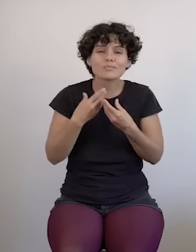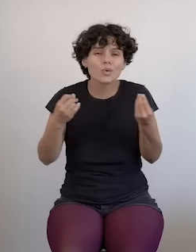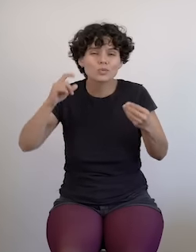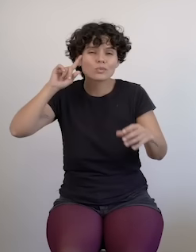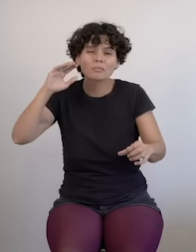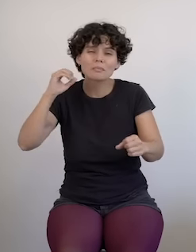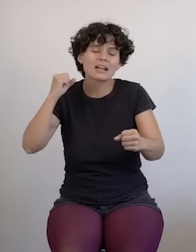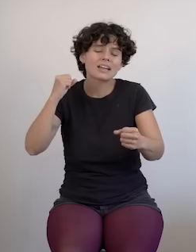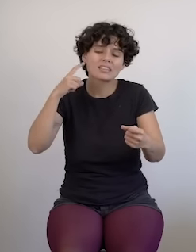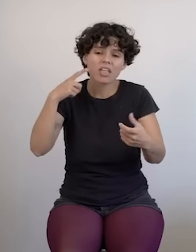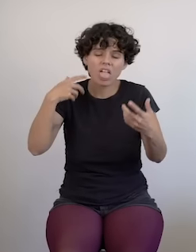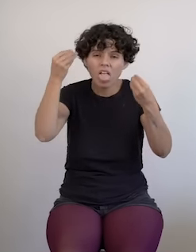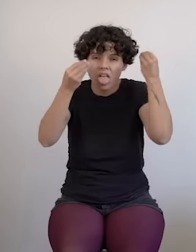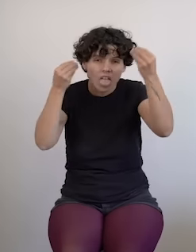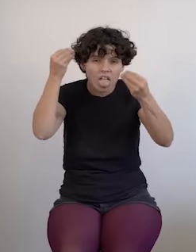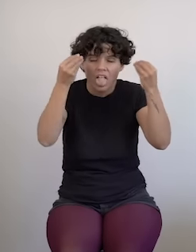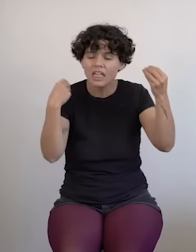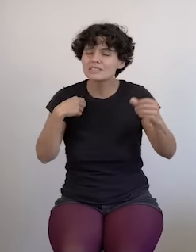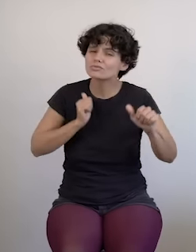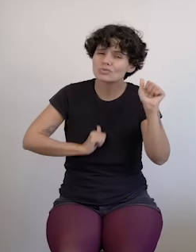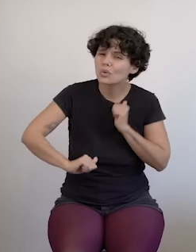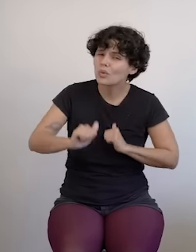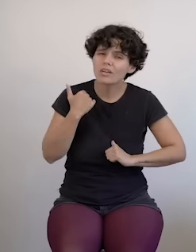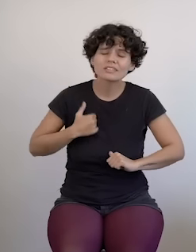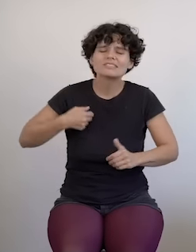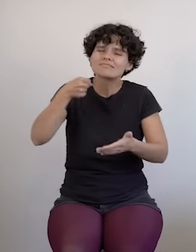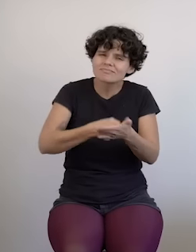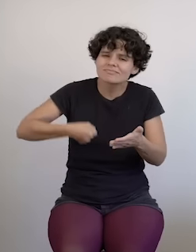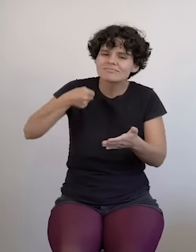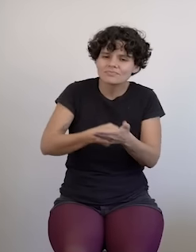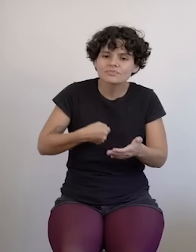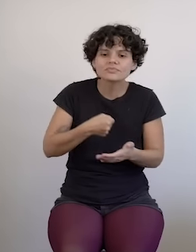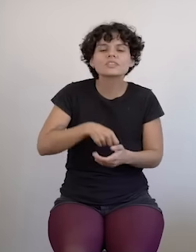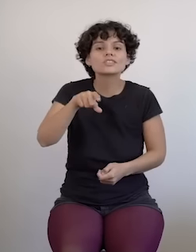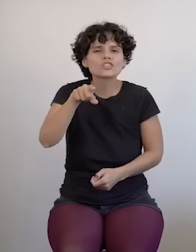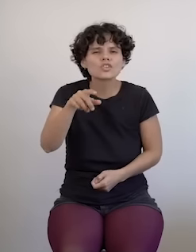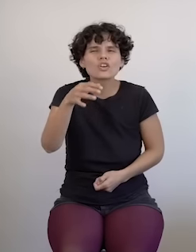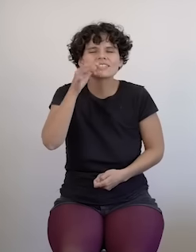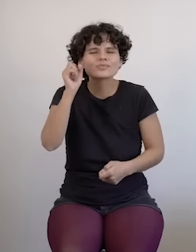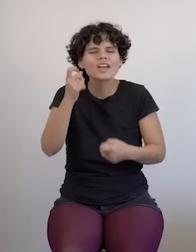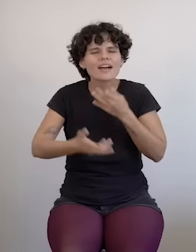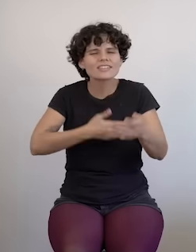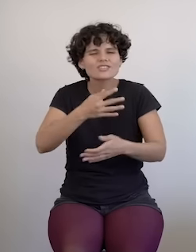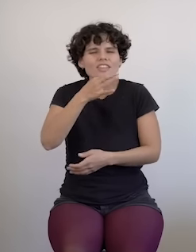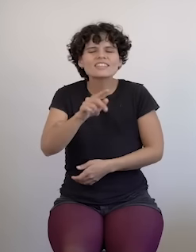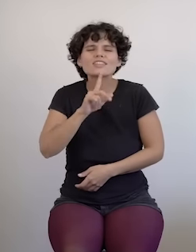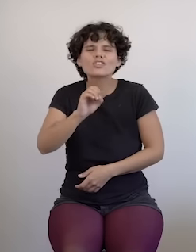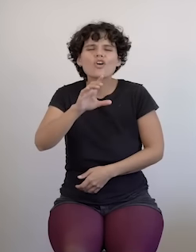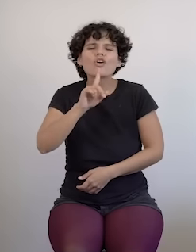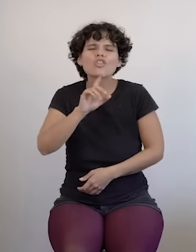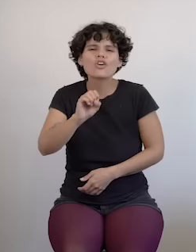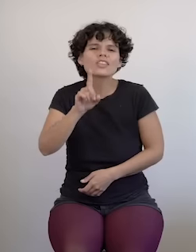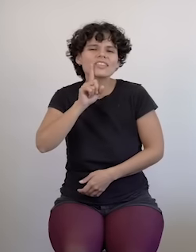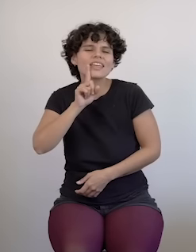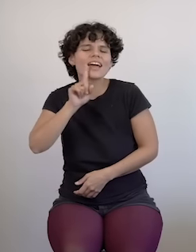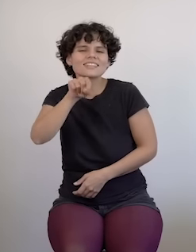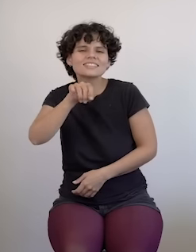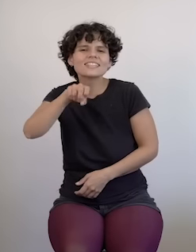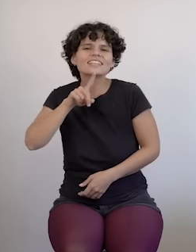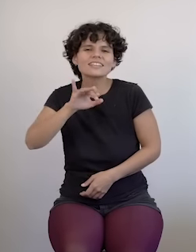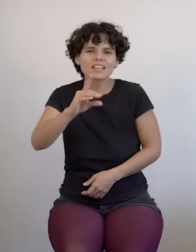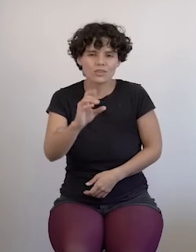Harto paqueo, hermano, para llegar a donde estamos hoy día, ¿cachai? Tuve que sufrir harto, pero ahí está el tema que dice que se llama Todo tiene un sentido,